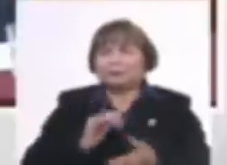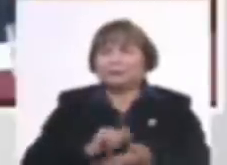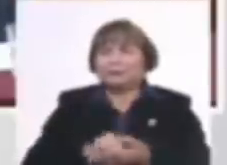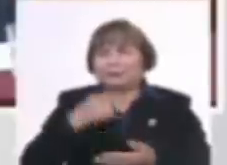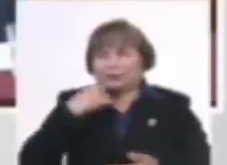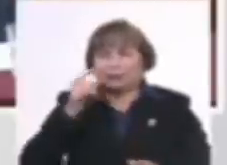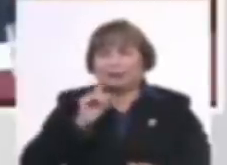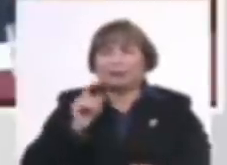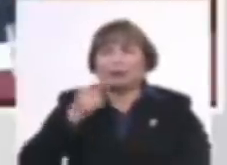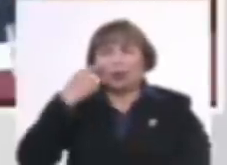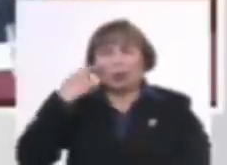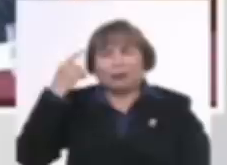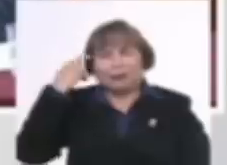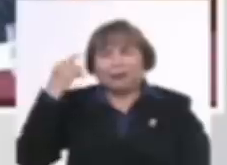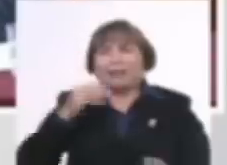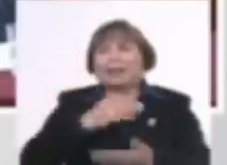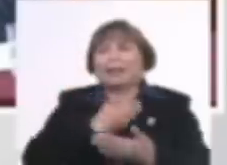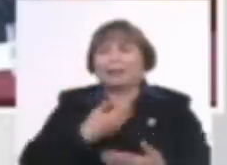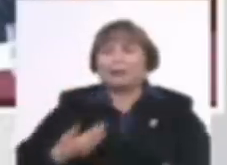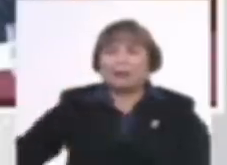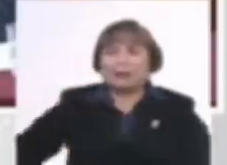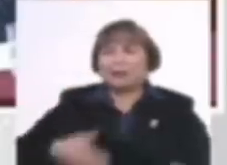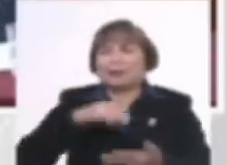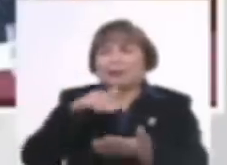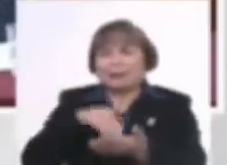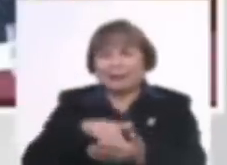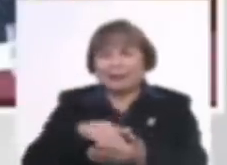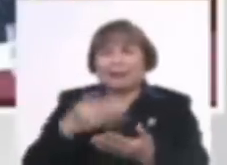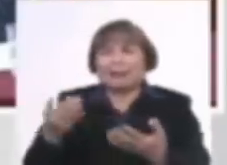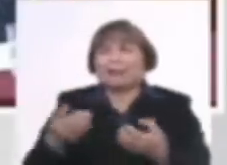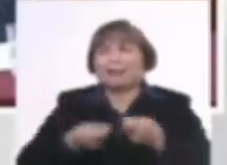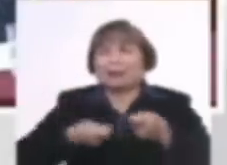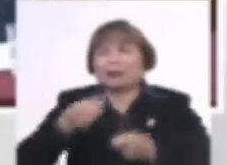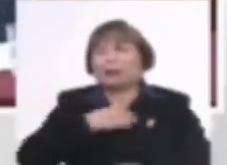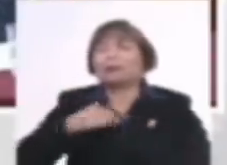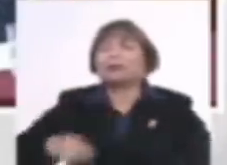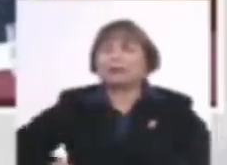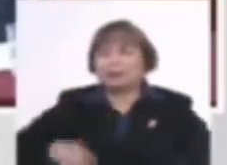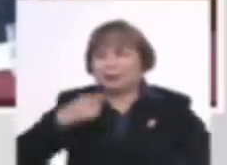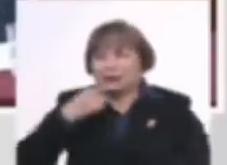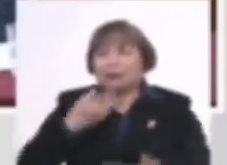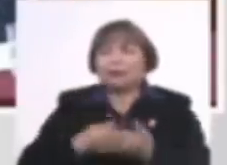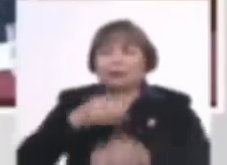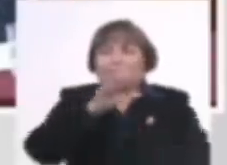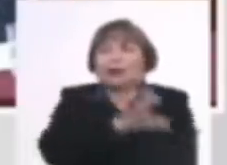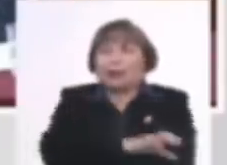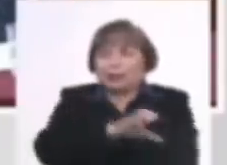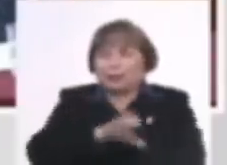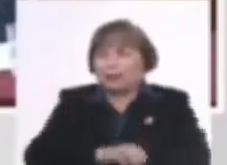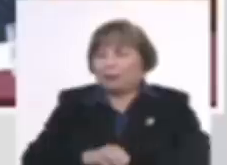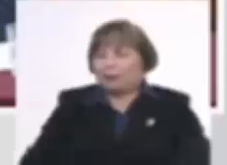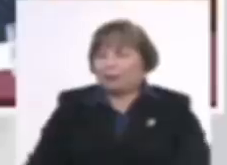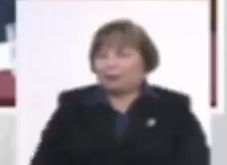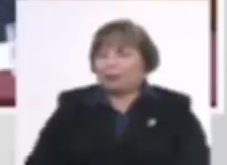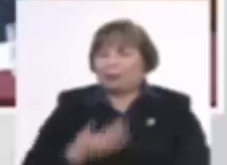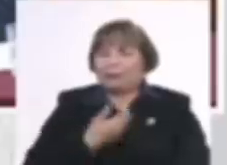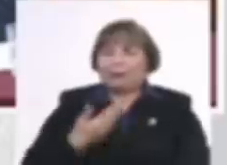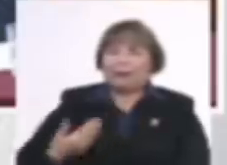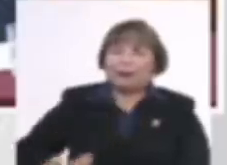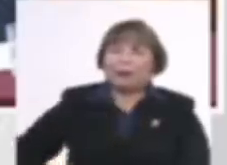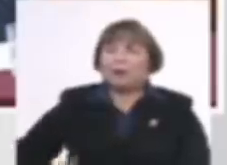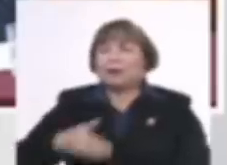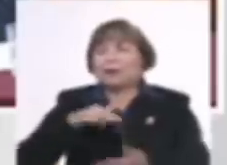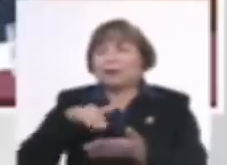Pero bueno, nos queda claro que usted no conocía que el gobierno central era el Poder Ejecutivo, sino Cajamarca. Yo escucho que el